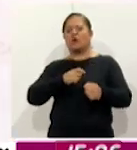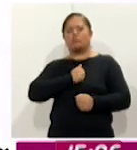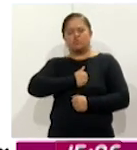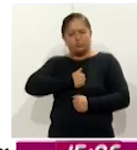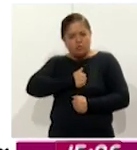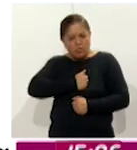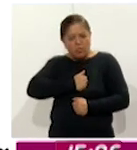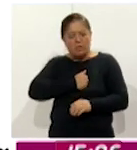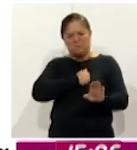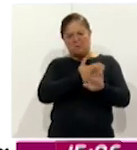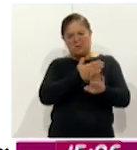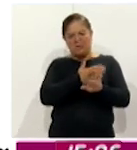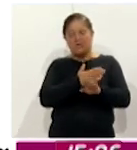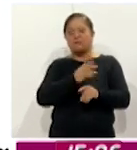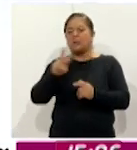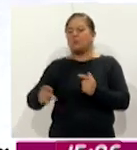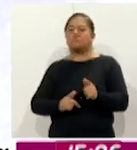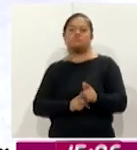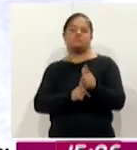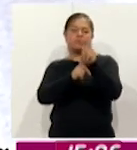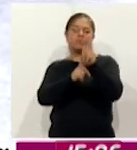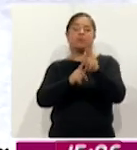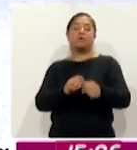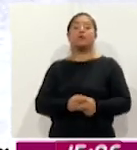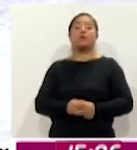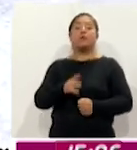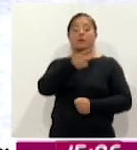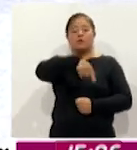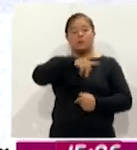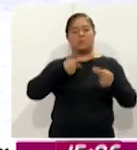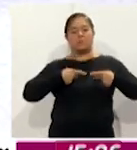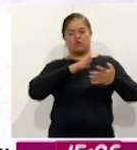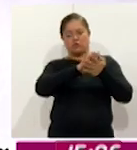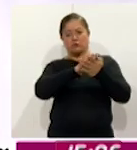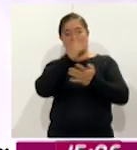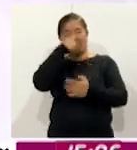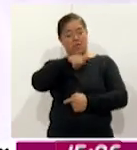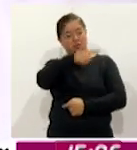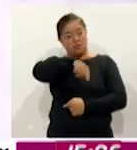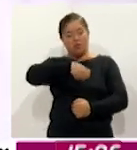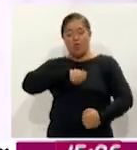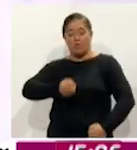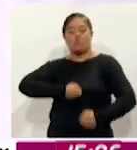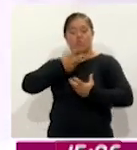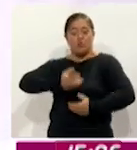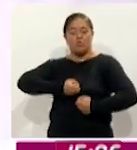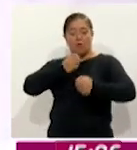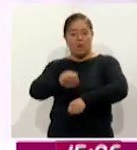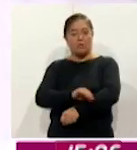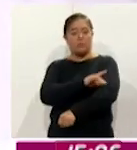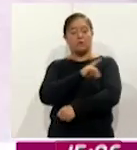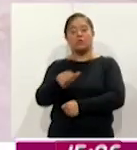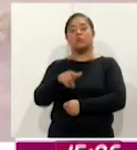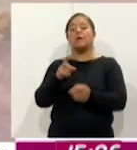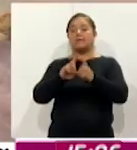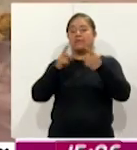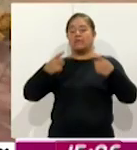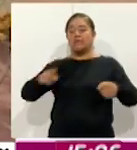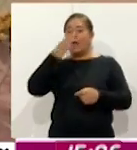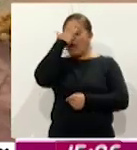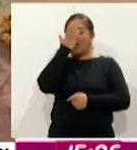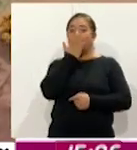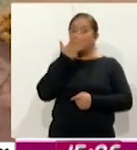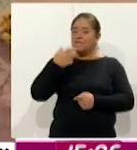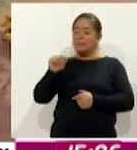las personas privadas de la libertad, con la finalidad de lograr expresar emociones y desarrollar habilidades de convivencia,